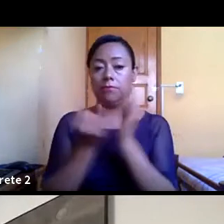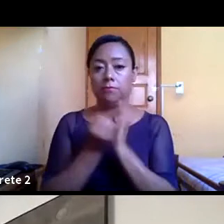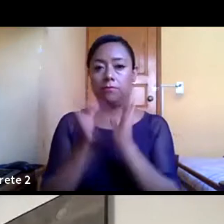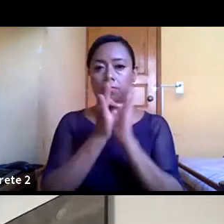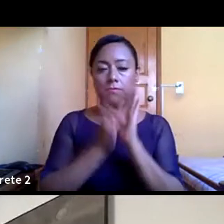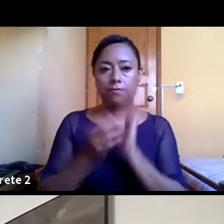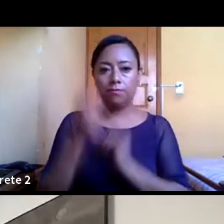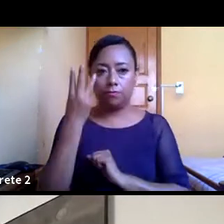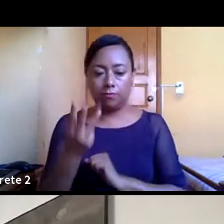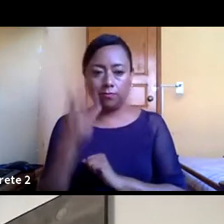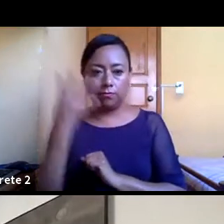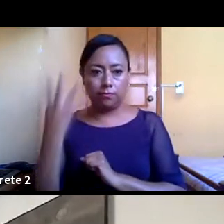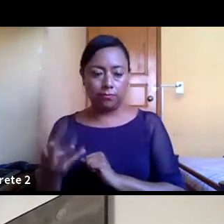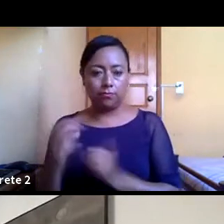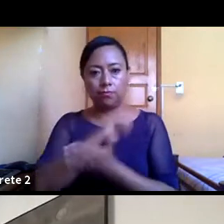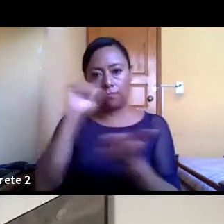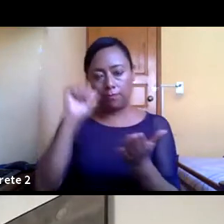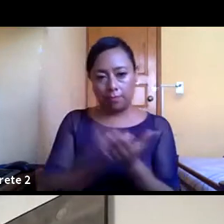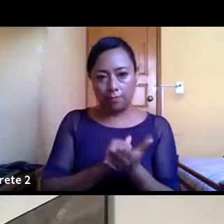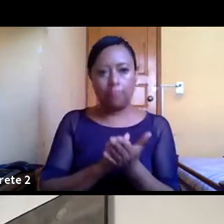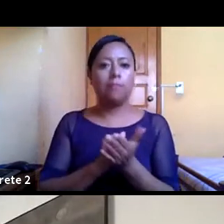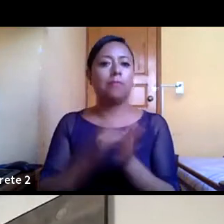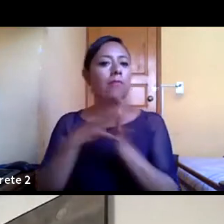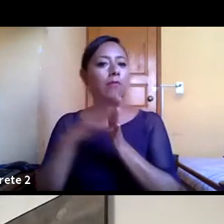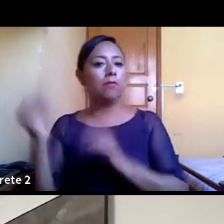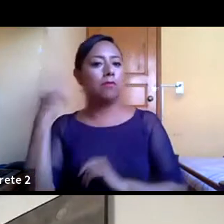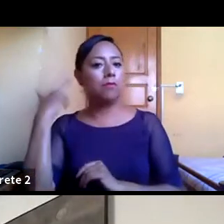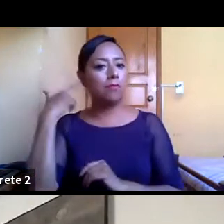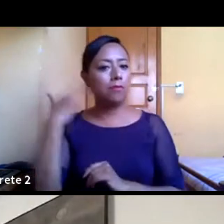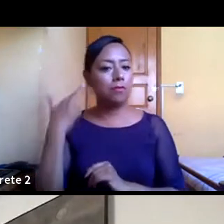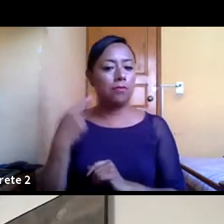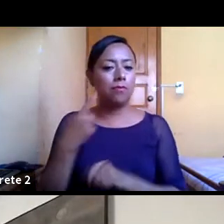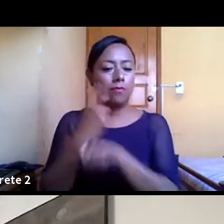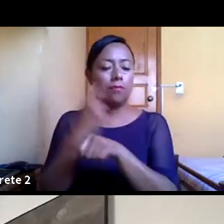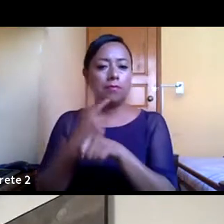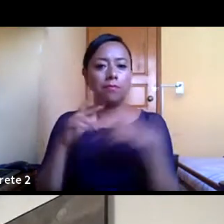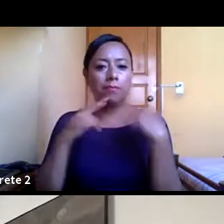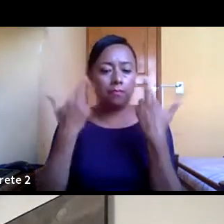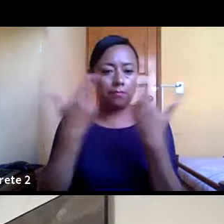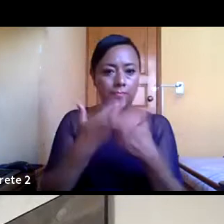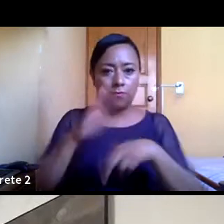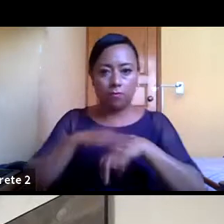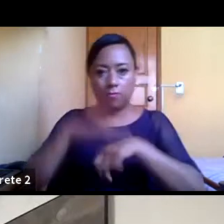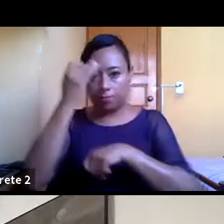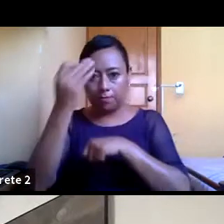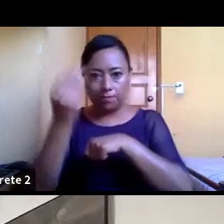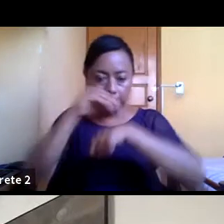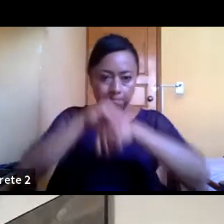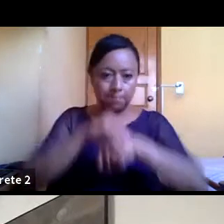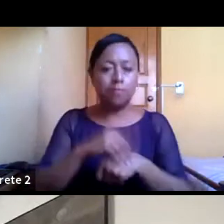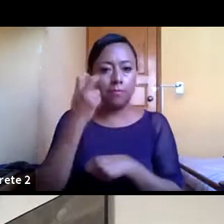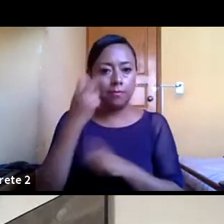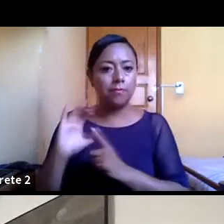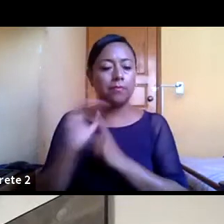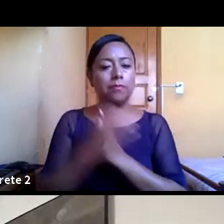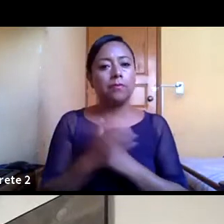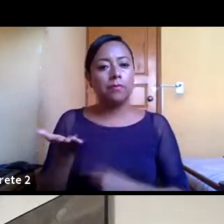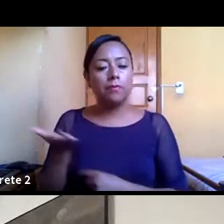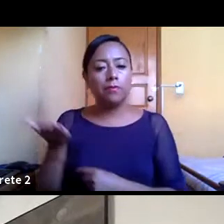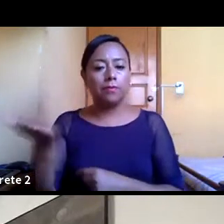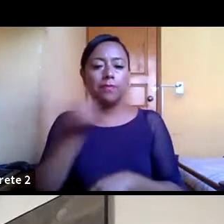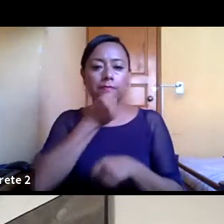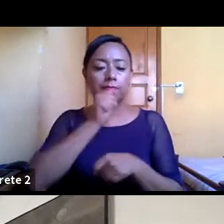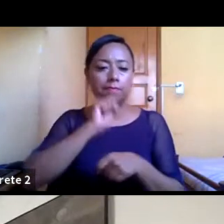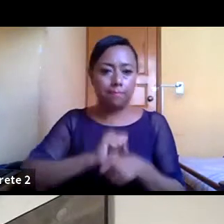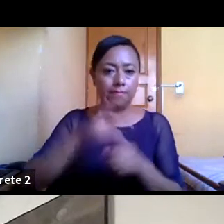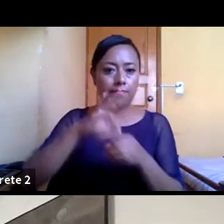orden del día se refieren al acta y la versión estenográfica de la primera sesión extraordinaria de esta comisión, solicitaría a la secretaria pueda someter